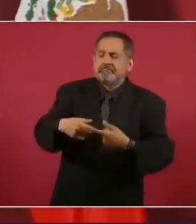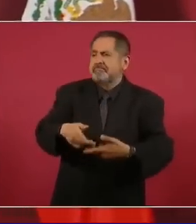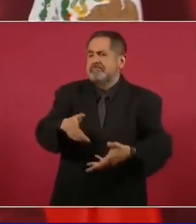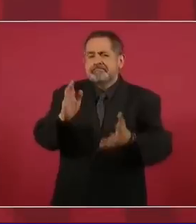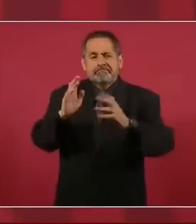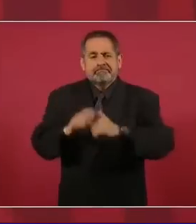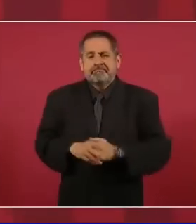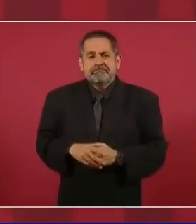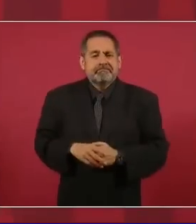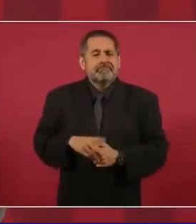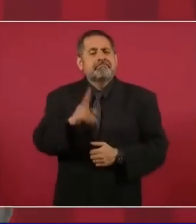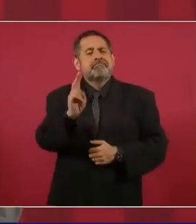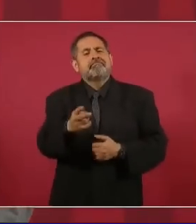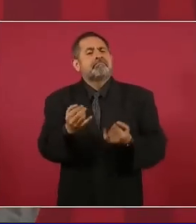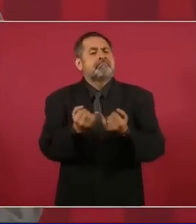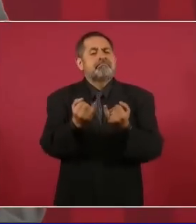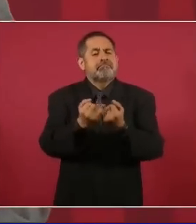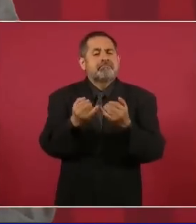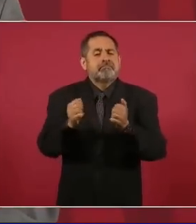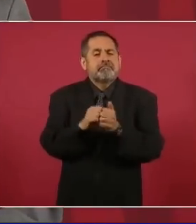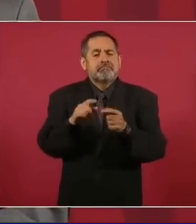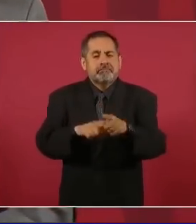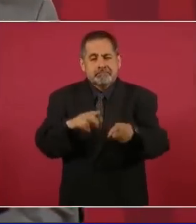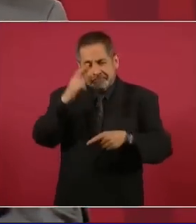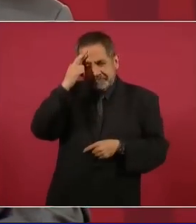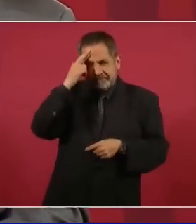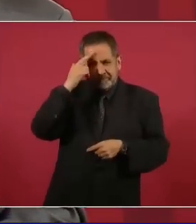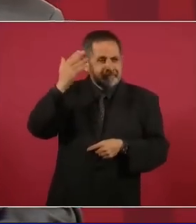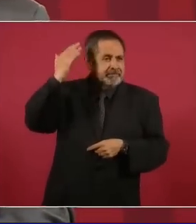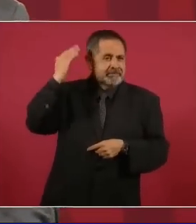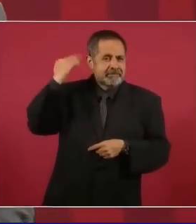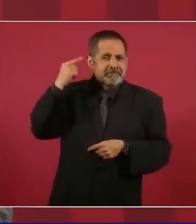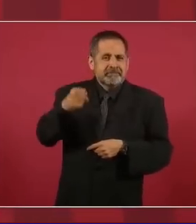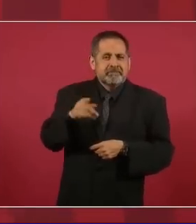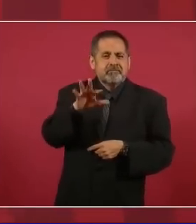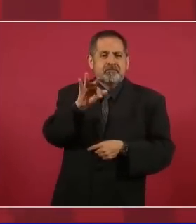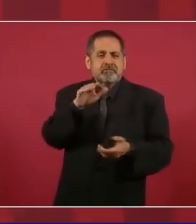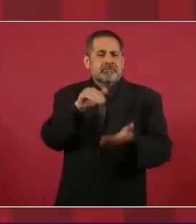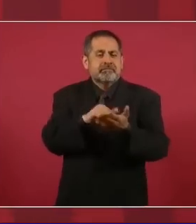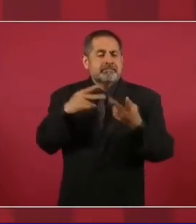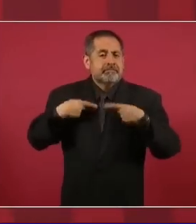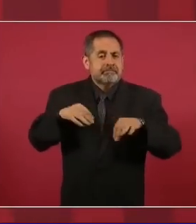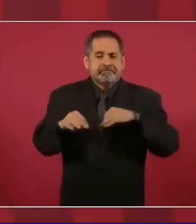¿no? Es como lo que hicieron con el despido de 40,000 trabajadores